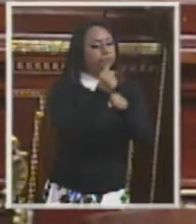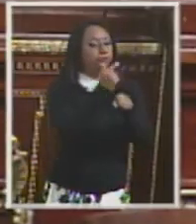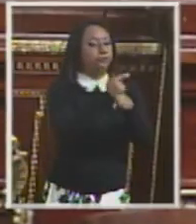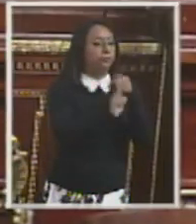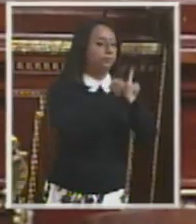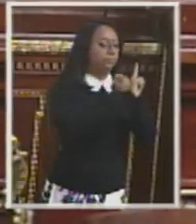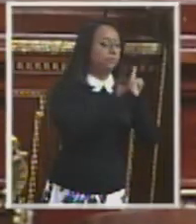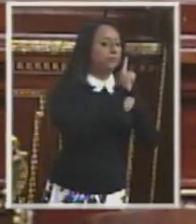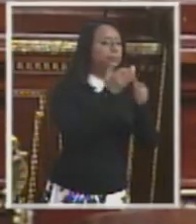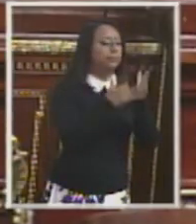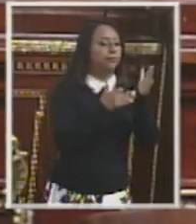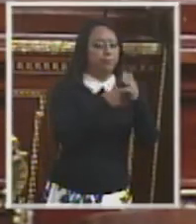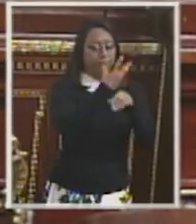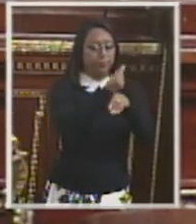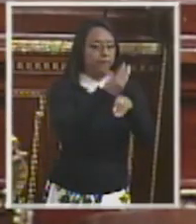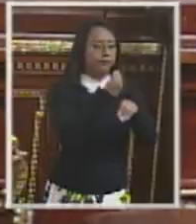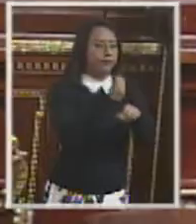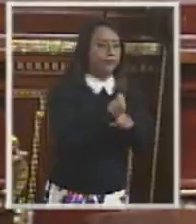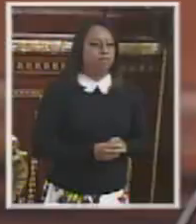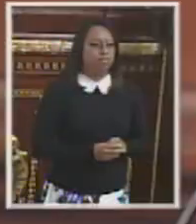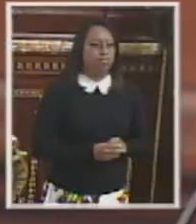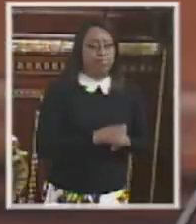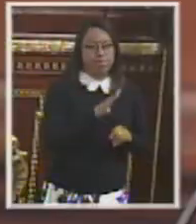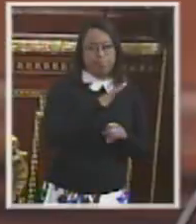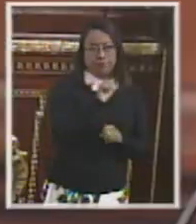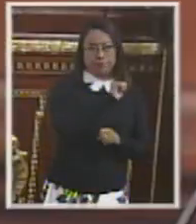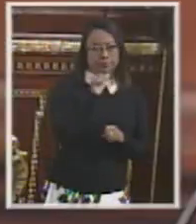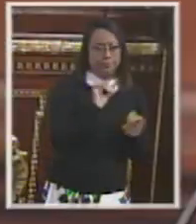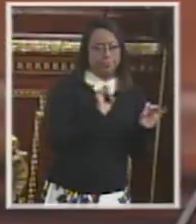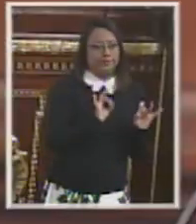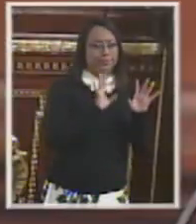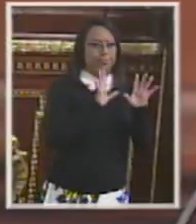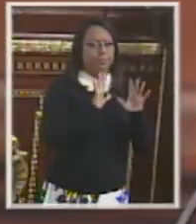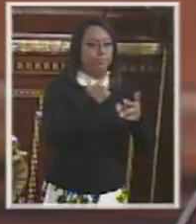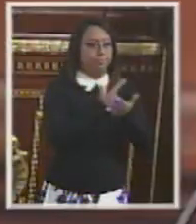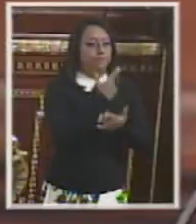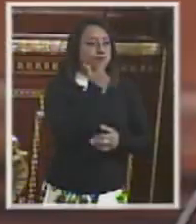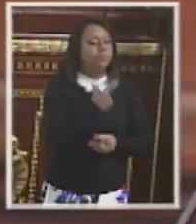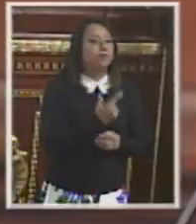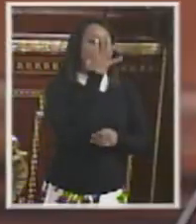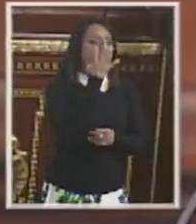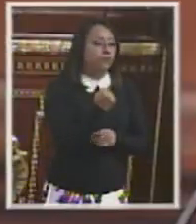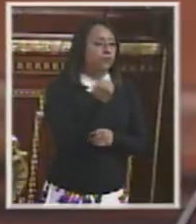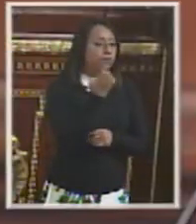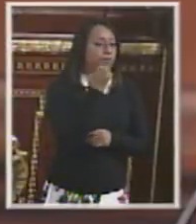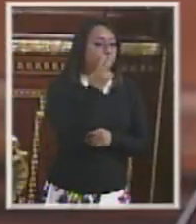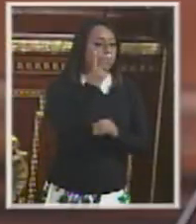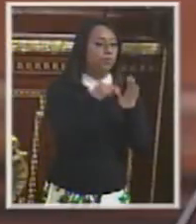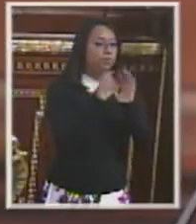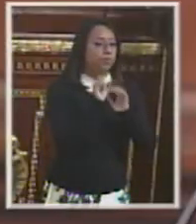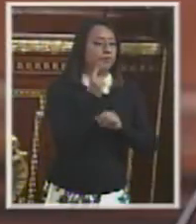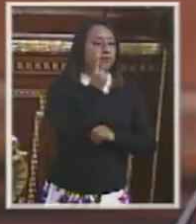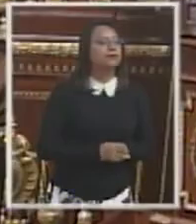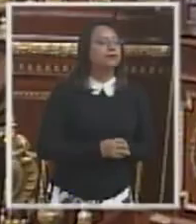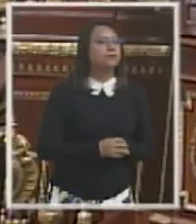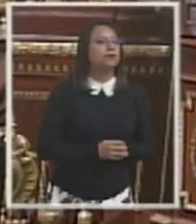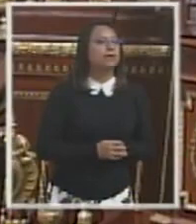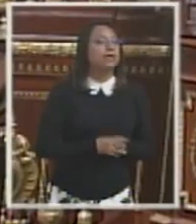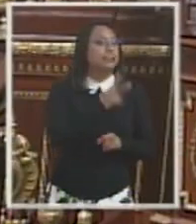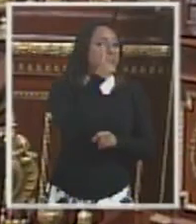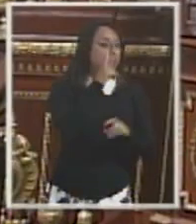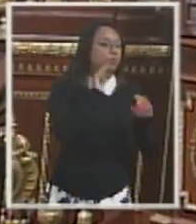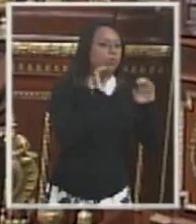Pérez a nombre del diputado Ernesto Alarcón Jiménez para exhortar al sistema de transporte colectivo metro